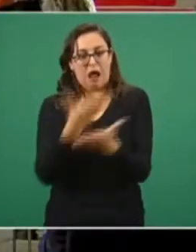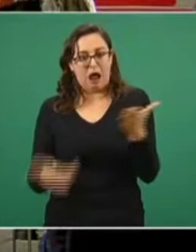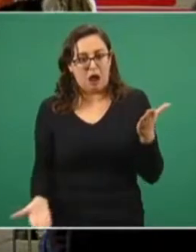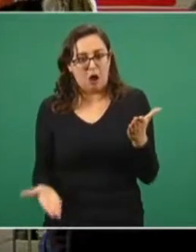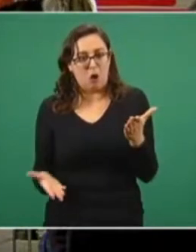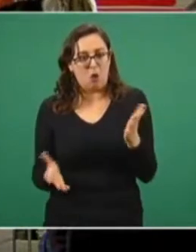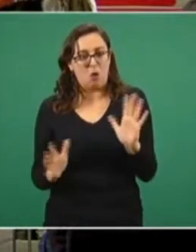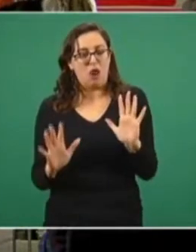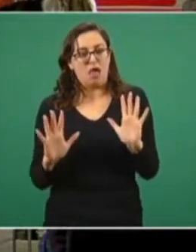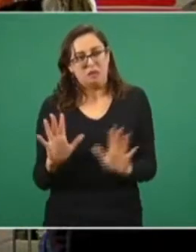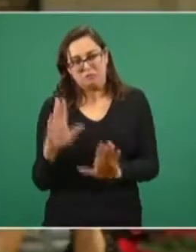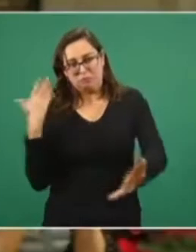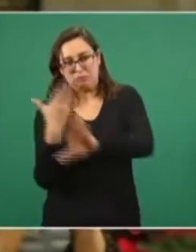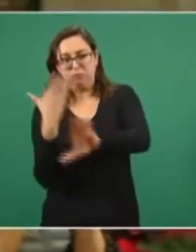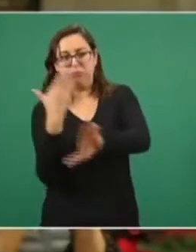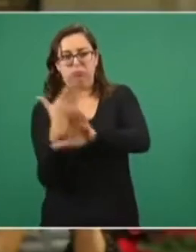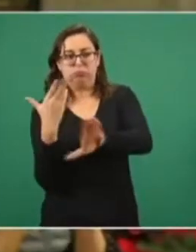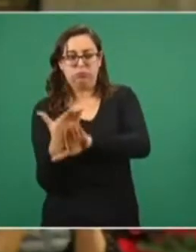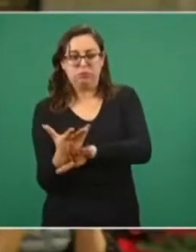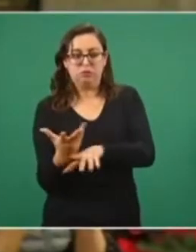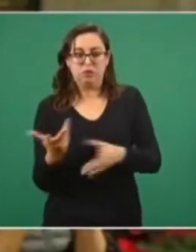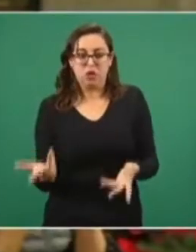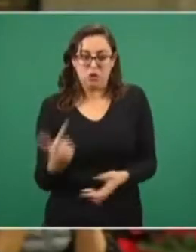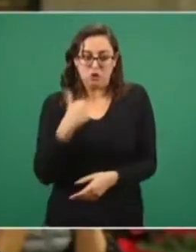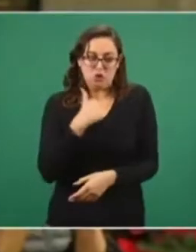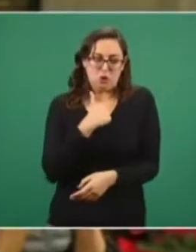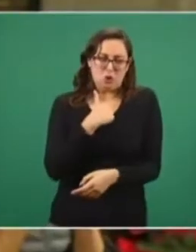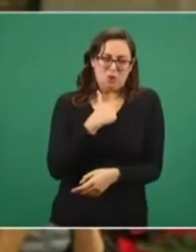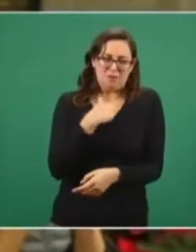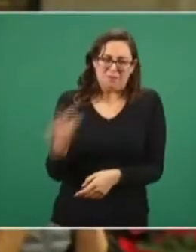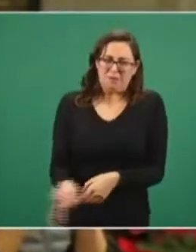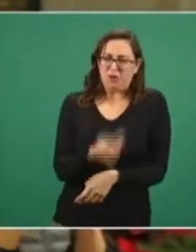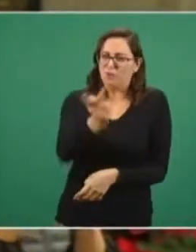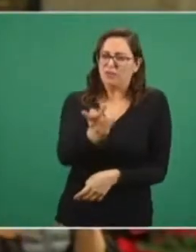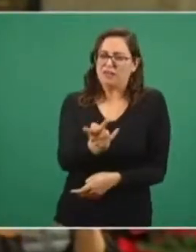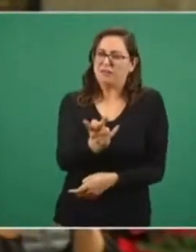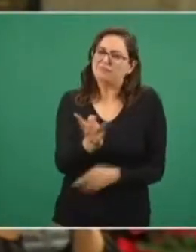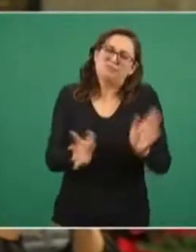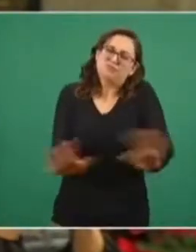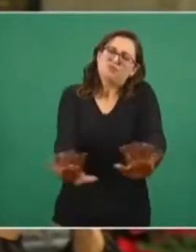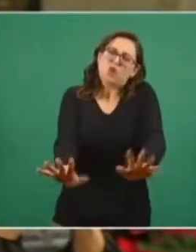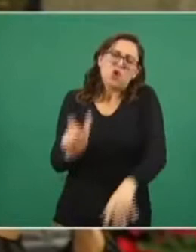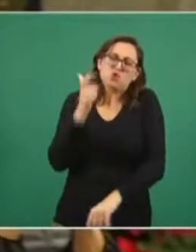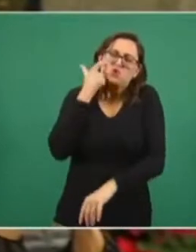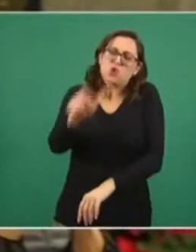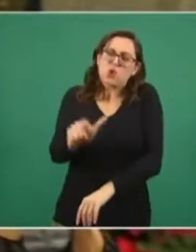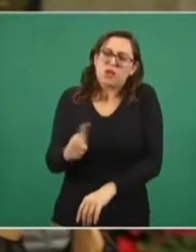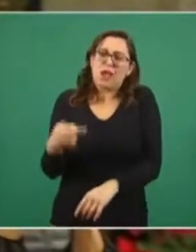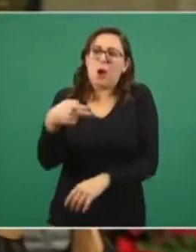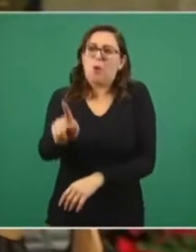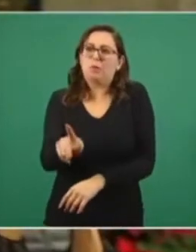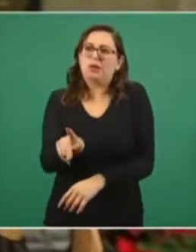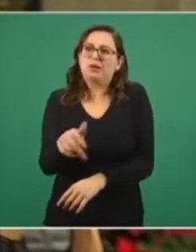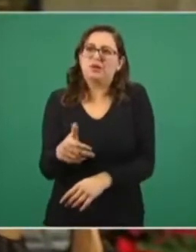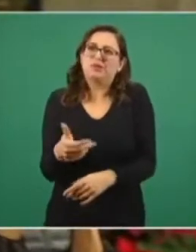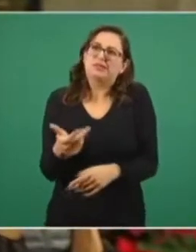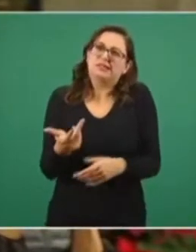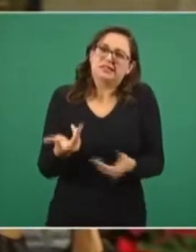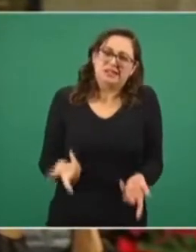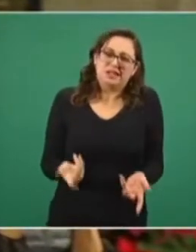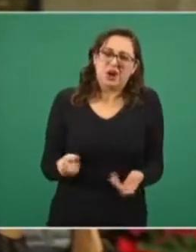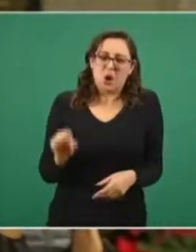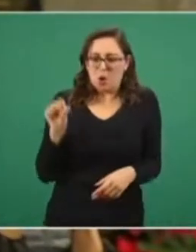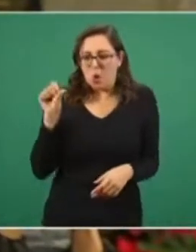abierta, no soy yo quien para cuestionar, pero sí de alguna manera. Es un tema que hoy tocaron en la mañana el presidente Andrés Manuel López Obrador, le